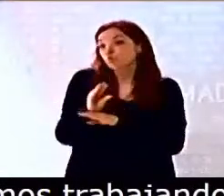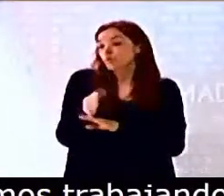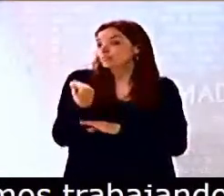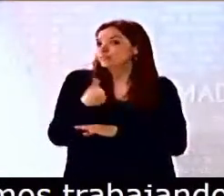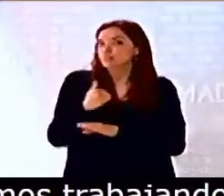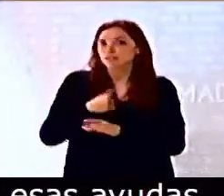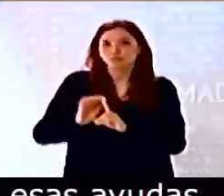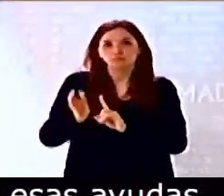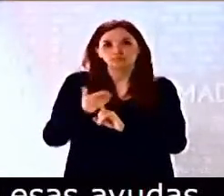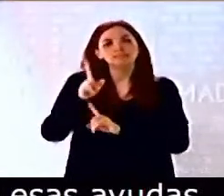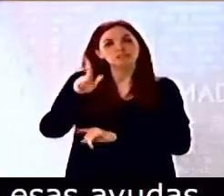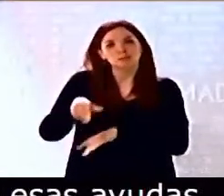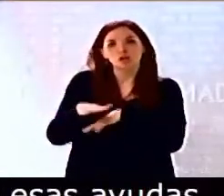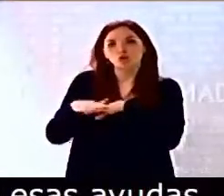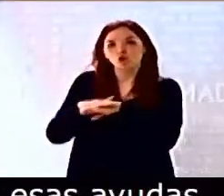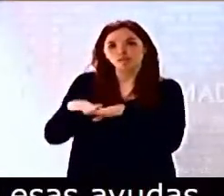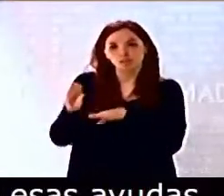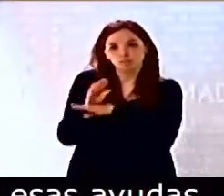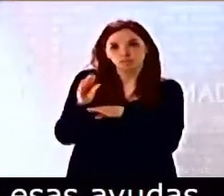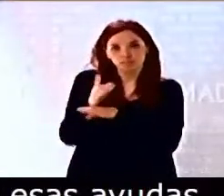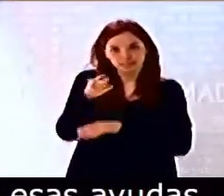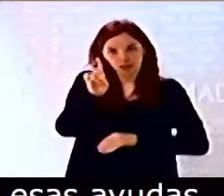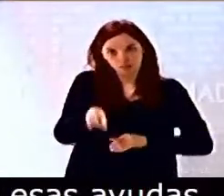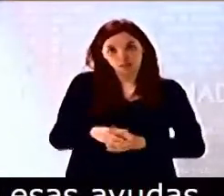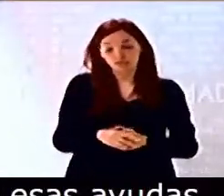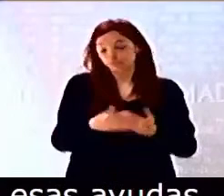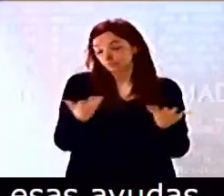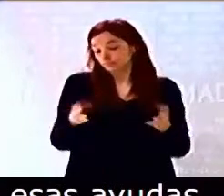ayudas estatales también. Con lo cual,